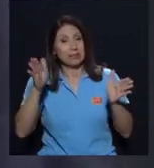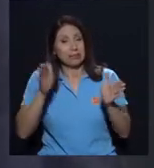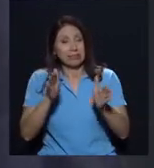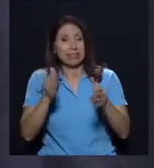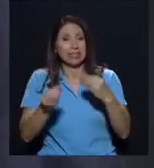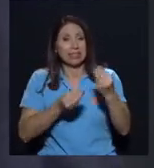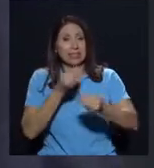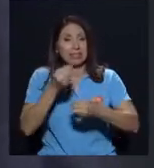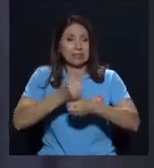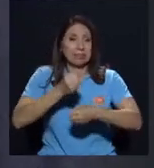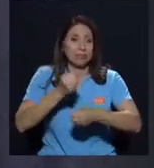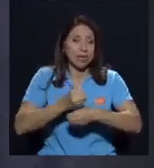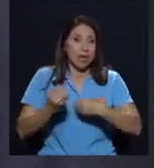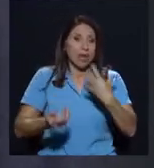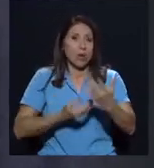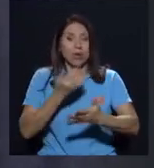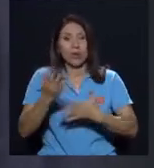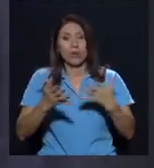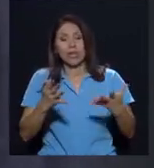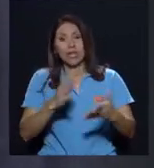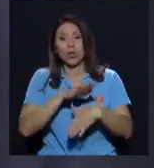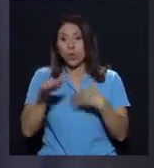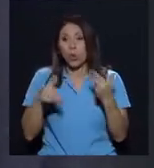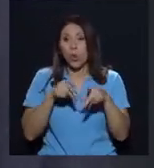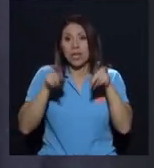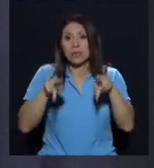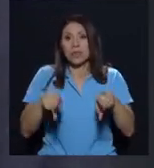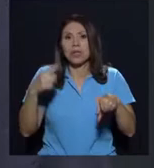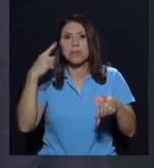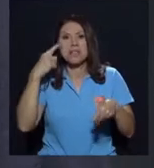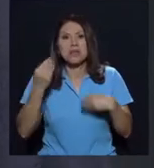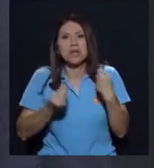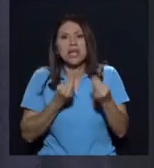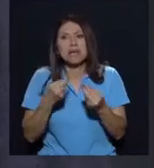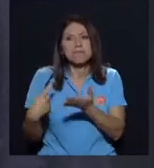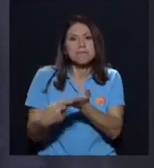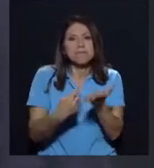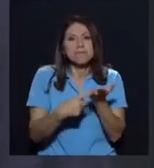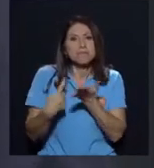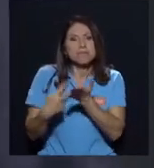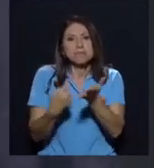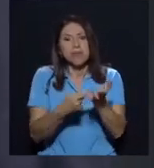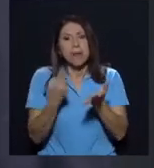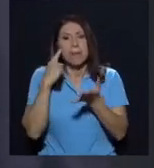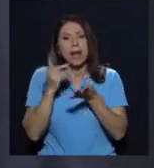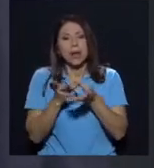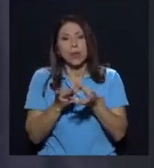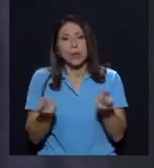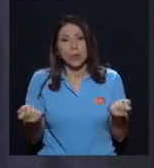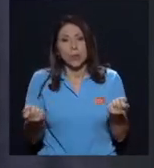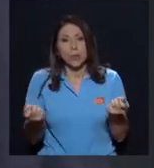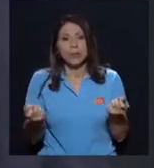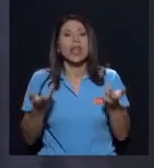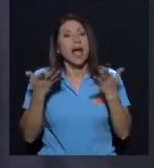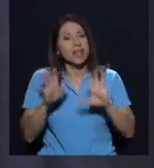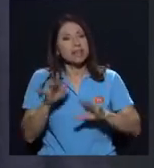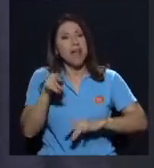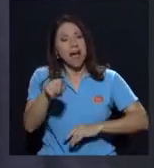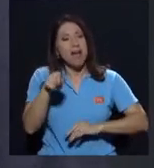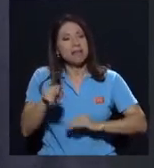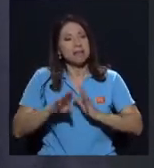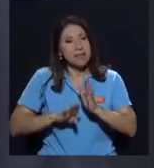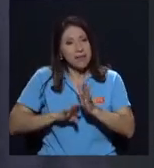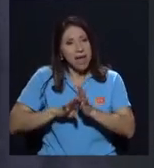bueno y todo el mundo se sentó alrededor de la mesa a buscar una solución pero allí ya se había avanzado aún